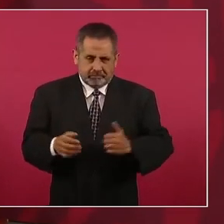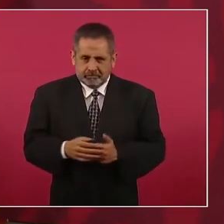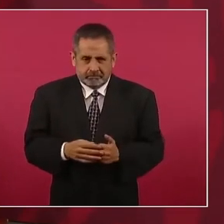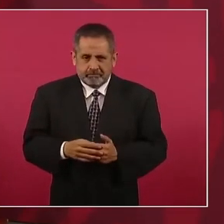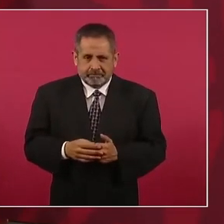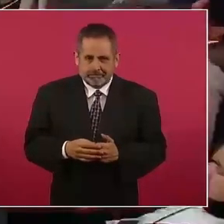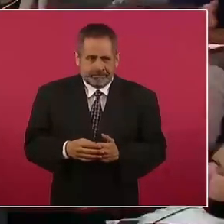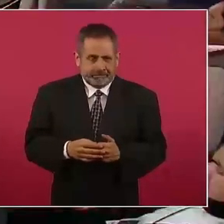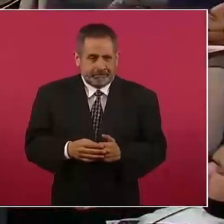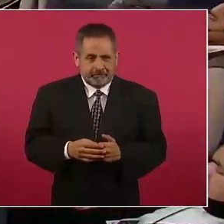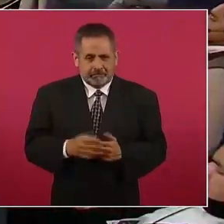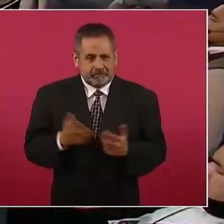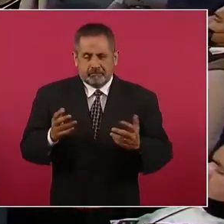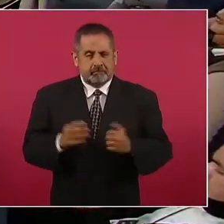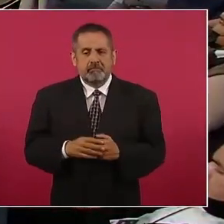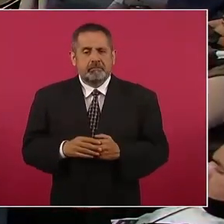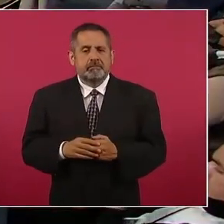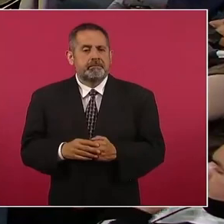sea,